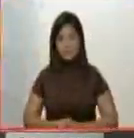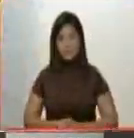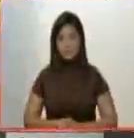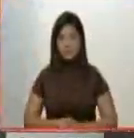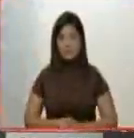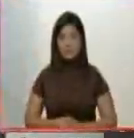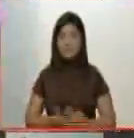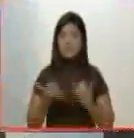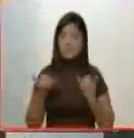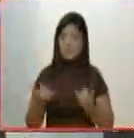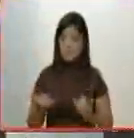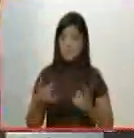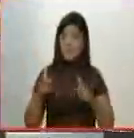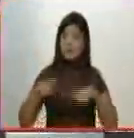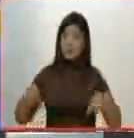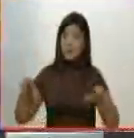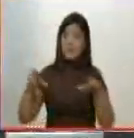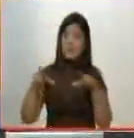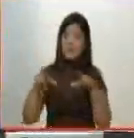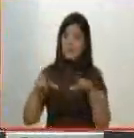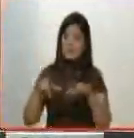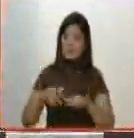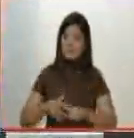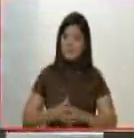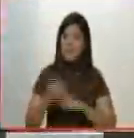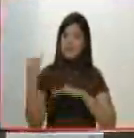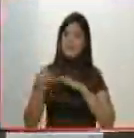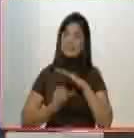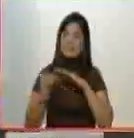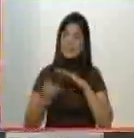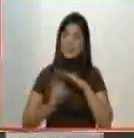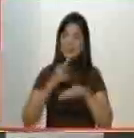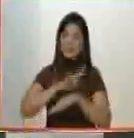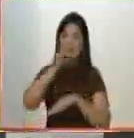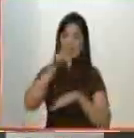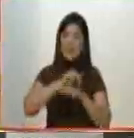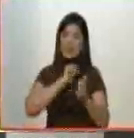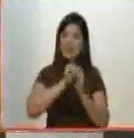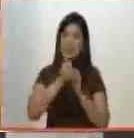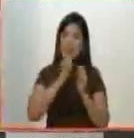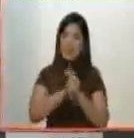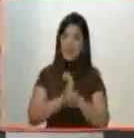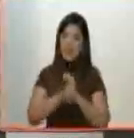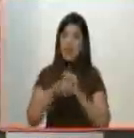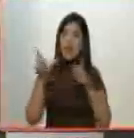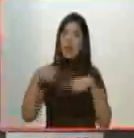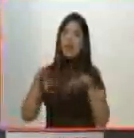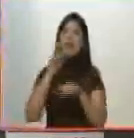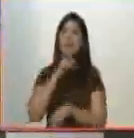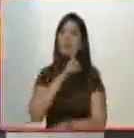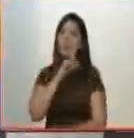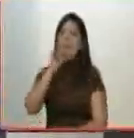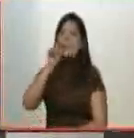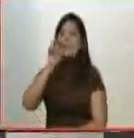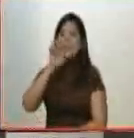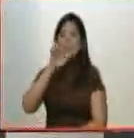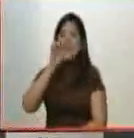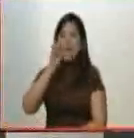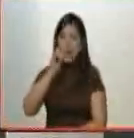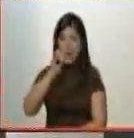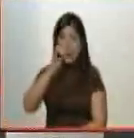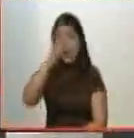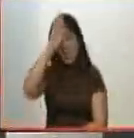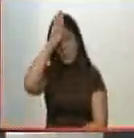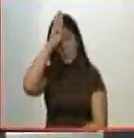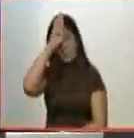en esta sede del Instituto Nacional del Deporte, el Velódromo Teo Capriles, específicamente en Montalbán, acá